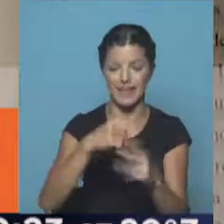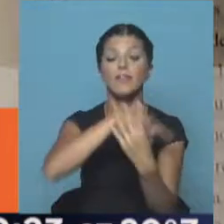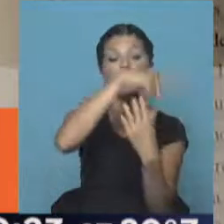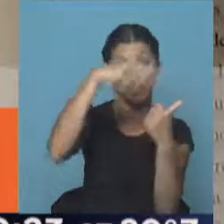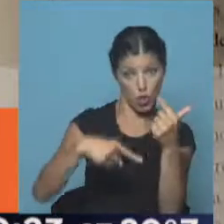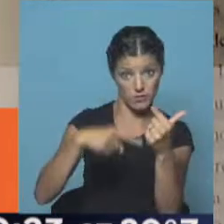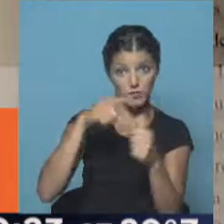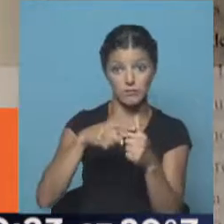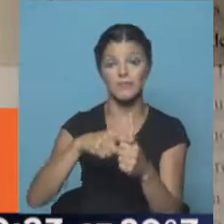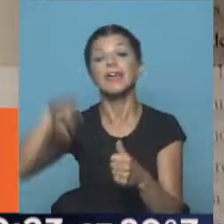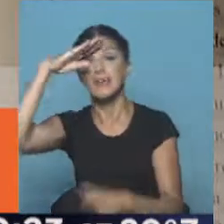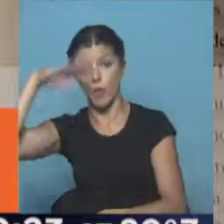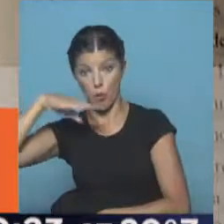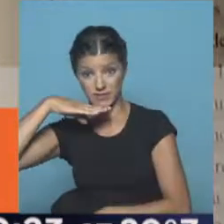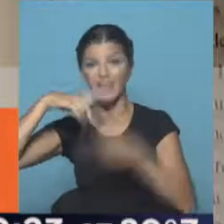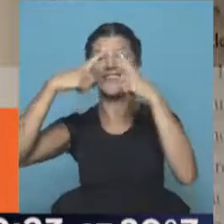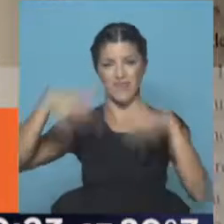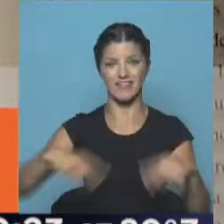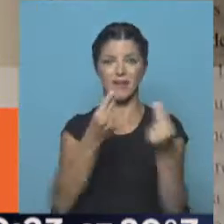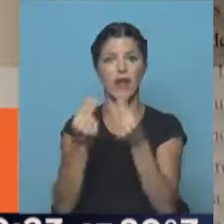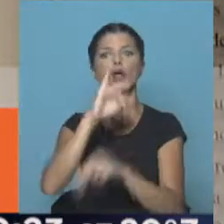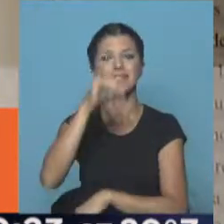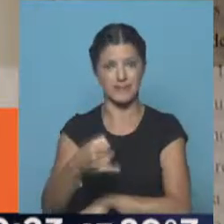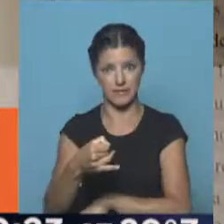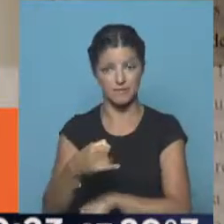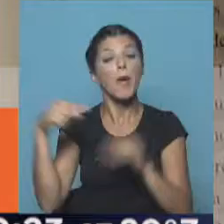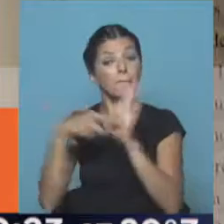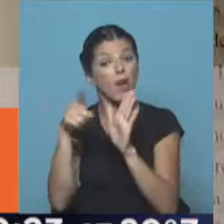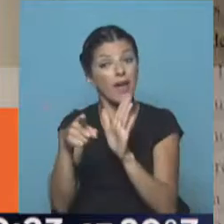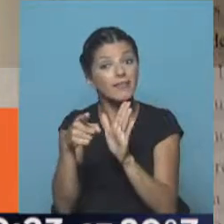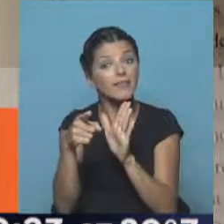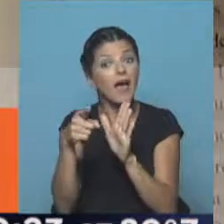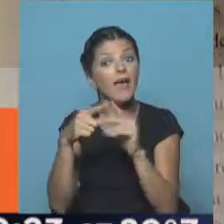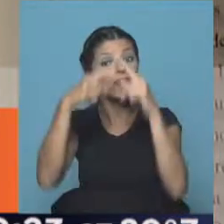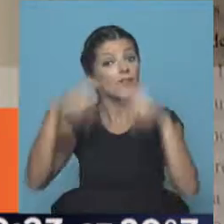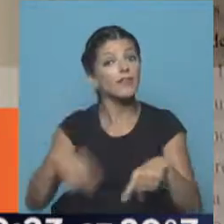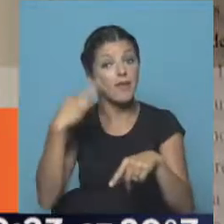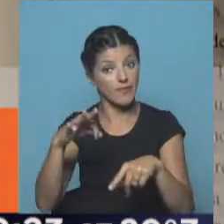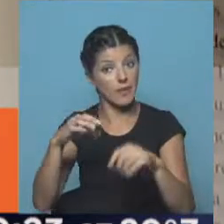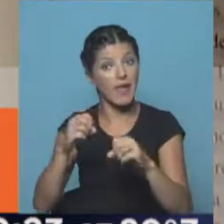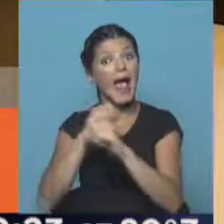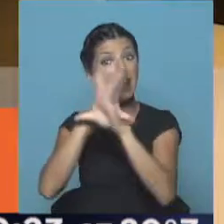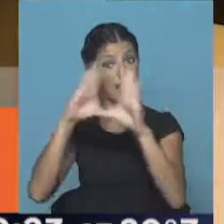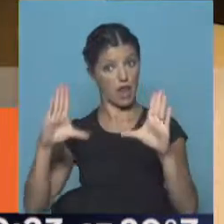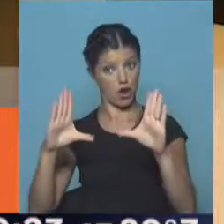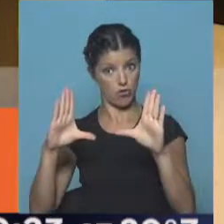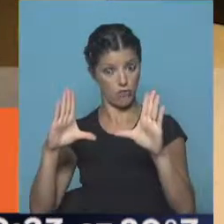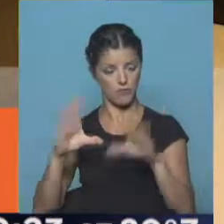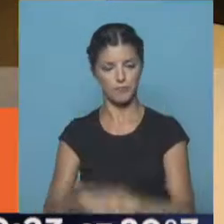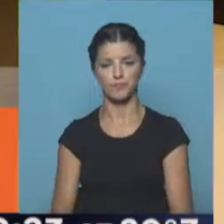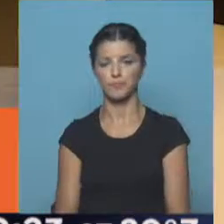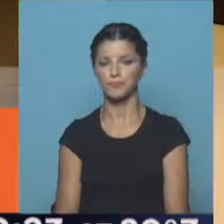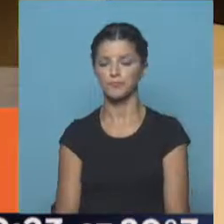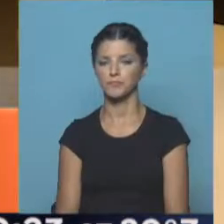entre el precio en cuotas y el precio contado, pero esa diferencia tiene que estar explicitada al quedar claro el costo financiero